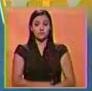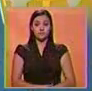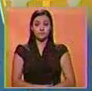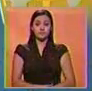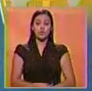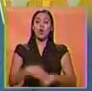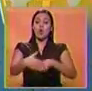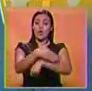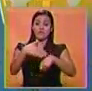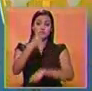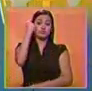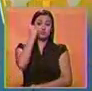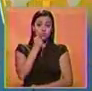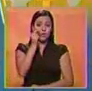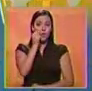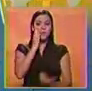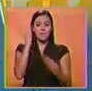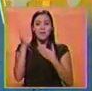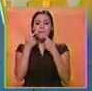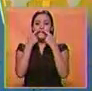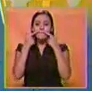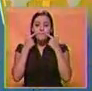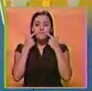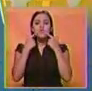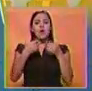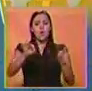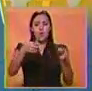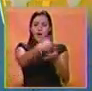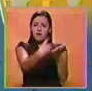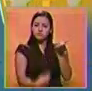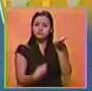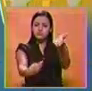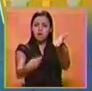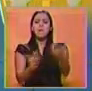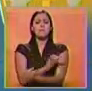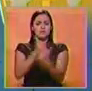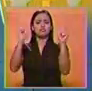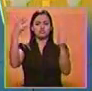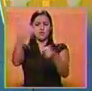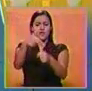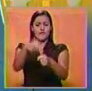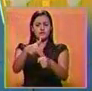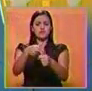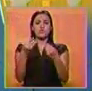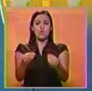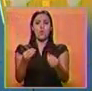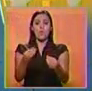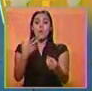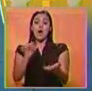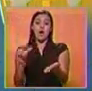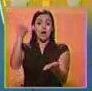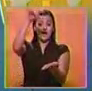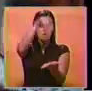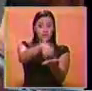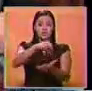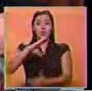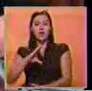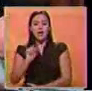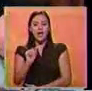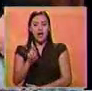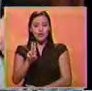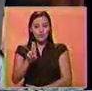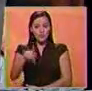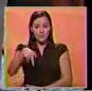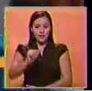El gobernador del estado Sucre, Ramón Martínez, presentó un documento en el que autoriza a PDVSA a crear una base operacional en el aeropuerto de Carúpano. Martínez negó